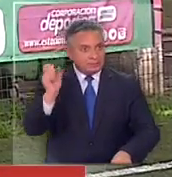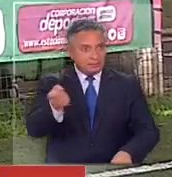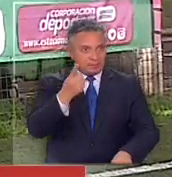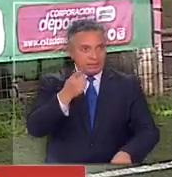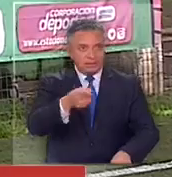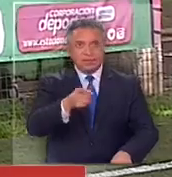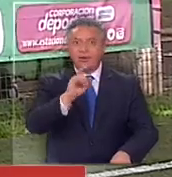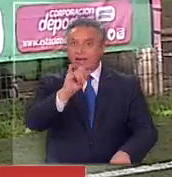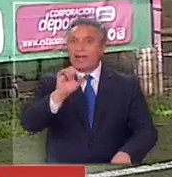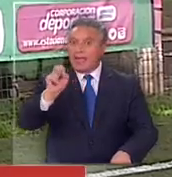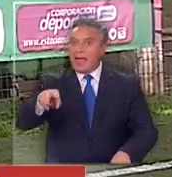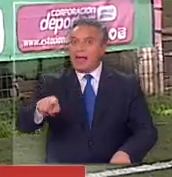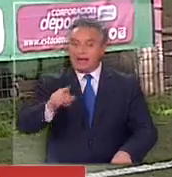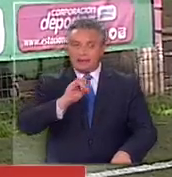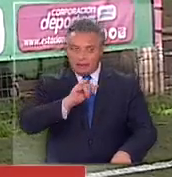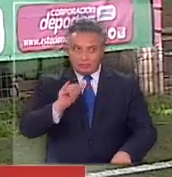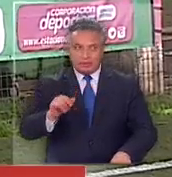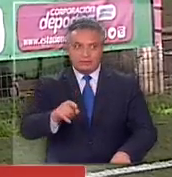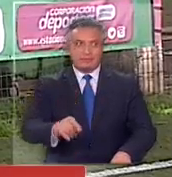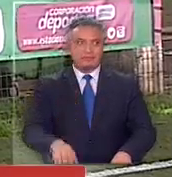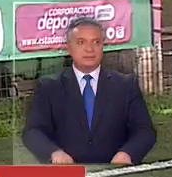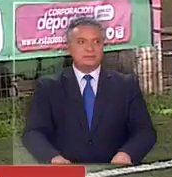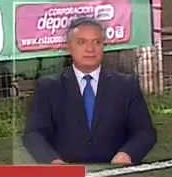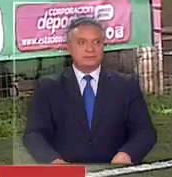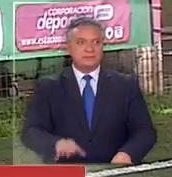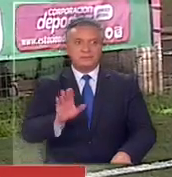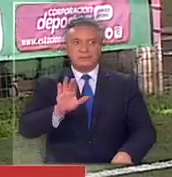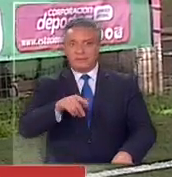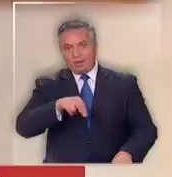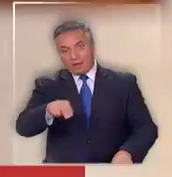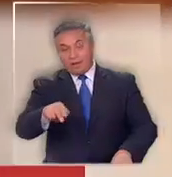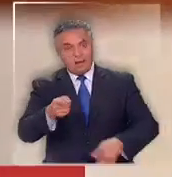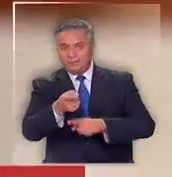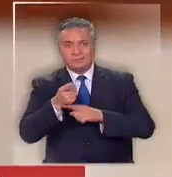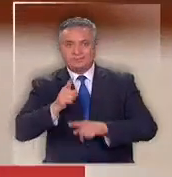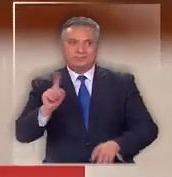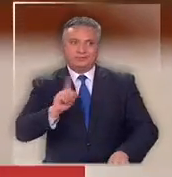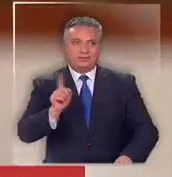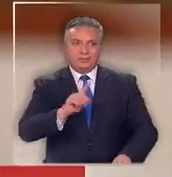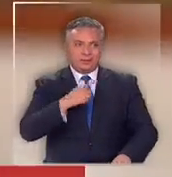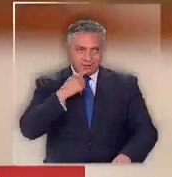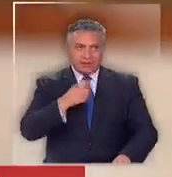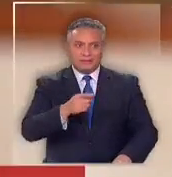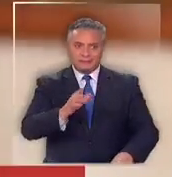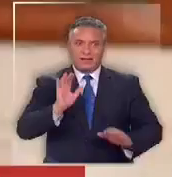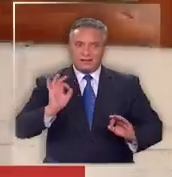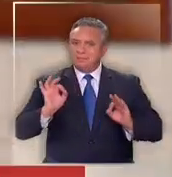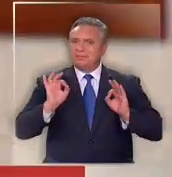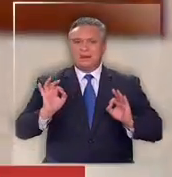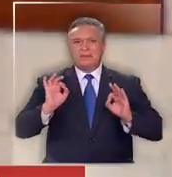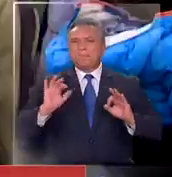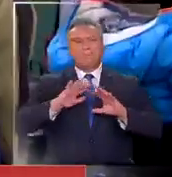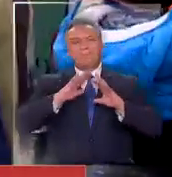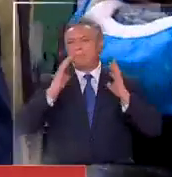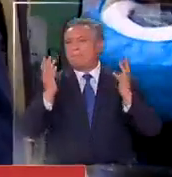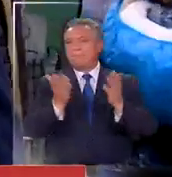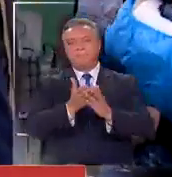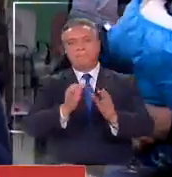Jean. Sí, iba a venir el cuarto, claro. Y no alcanzó él. No, en general fue perfecto, fue perfecto.